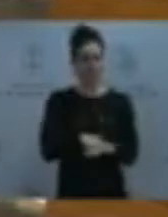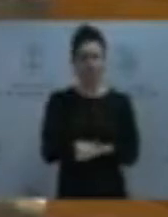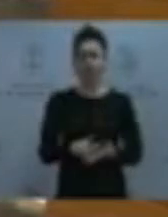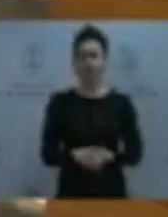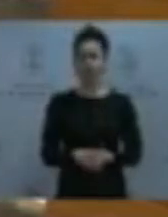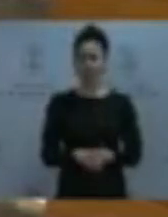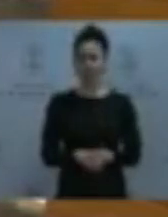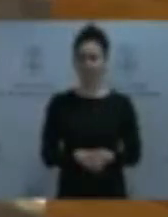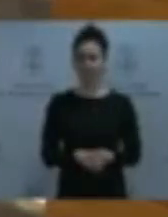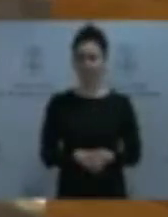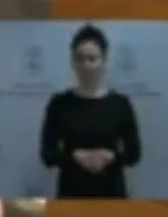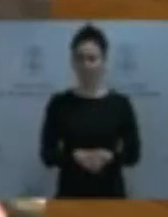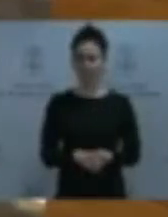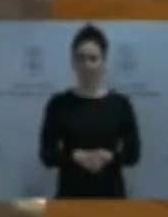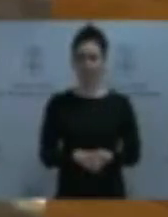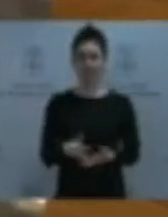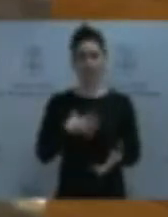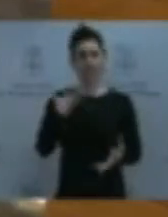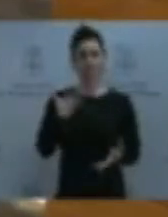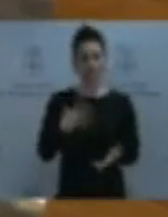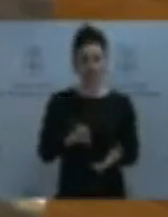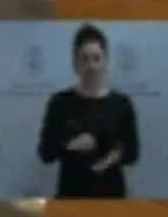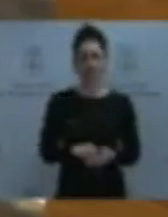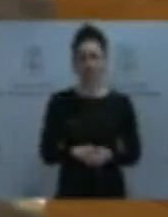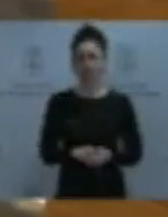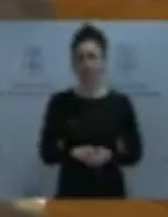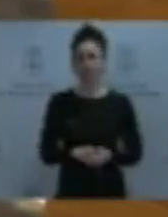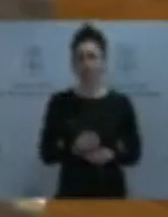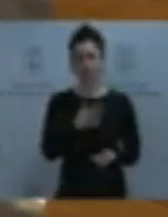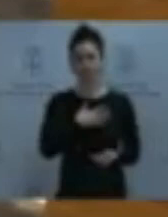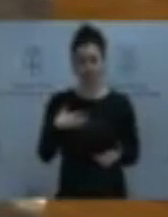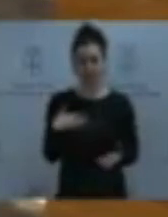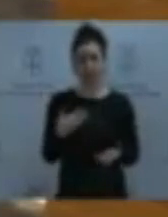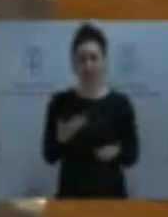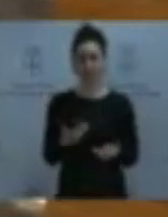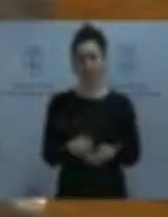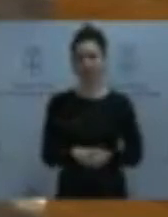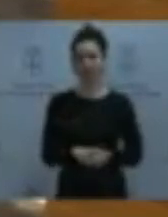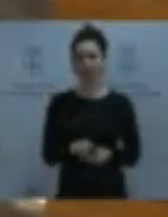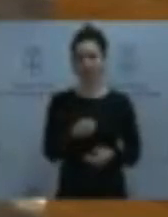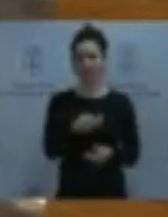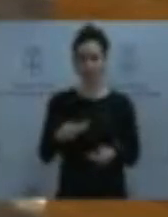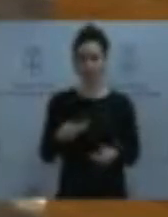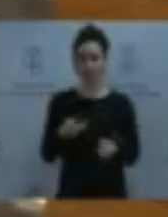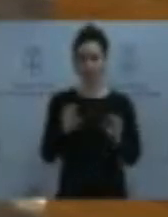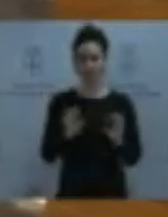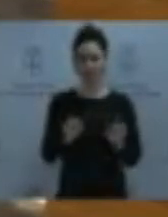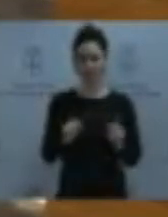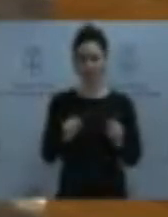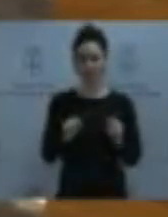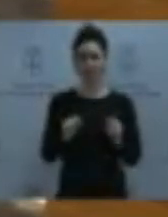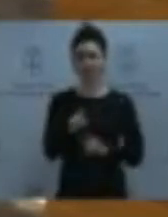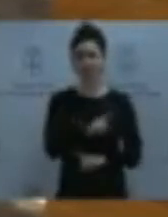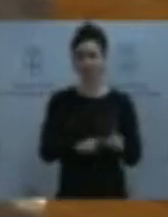Quizás hubiera sido deseable, naturalmente, que la resolución del conflicto hubiera sido más rápida, pero bueno, ya le acabo